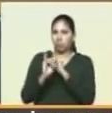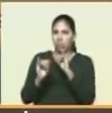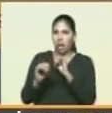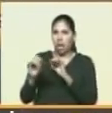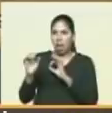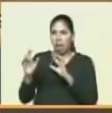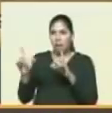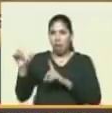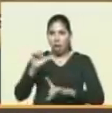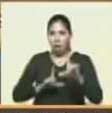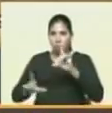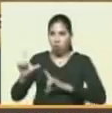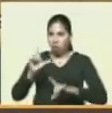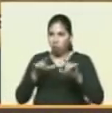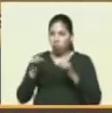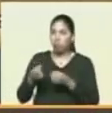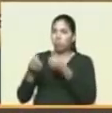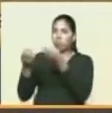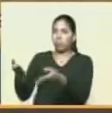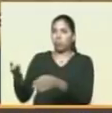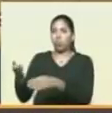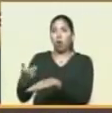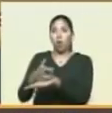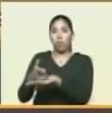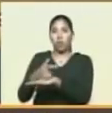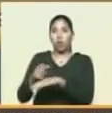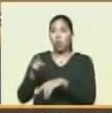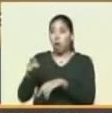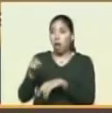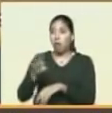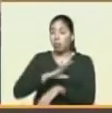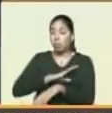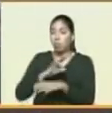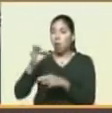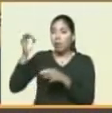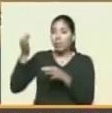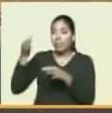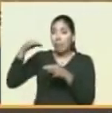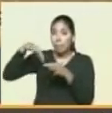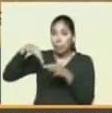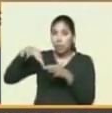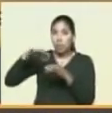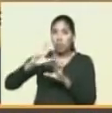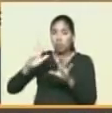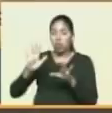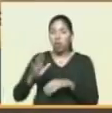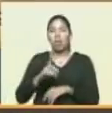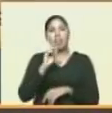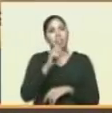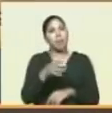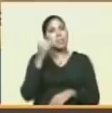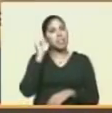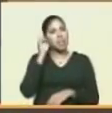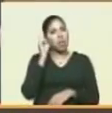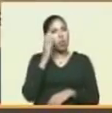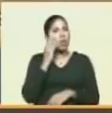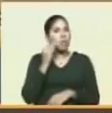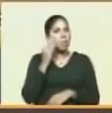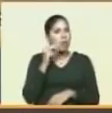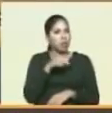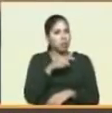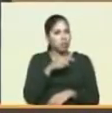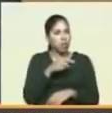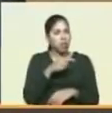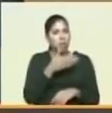están produciendo sus semillas, tal como han venido haciendo los compañeros del CIEPE, por ejemplo, en Yaracuy, que han venido